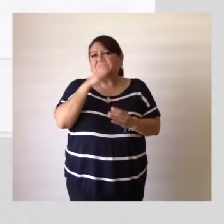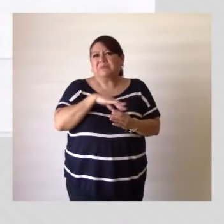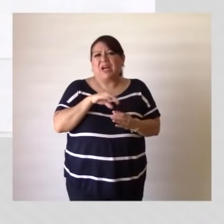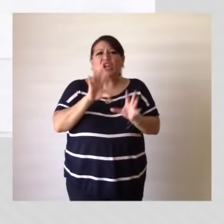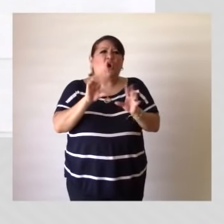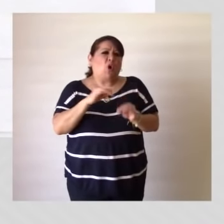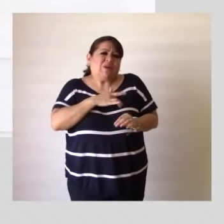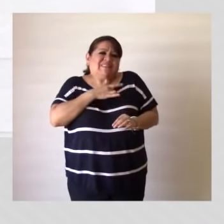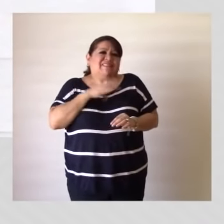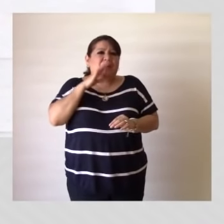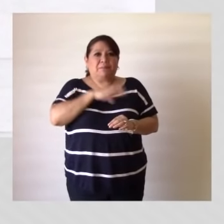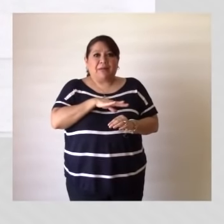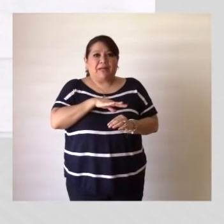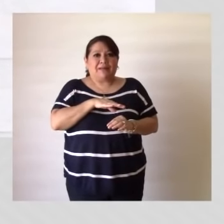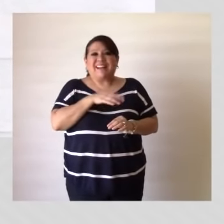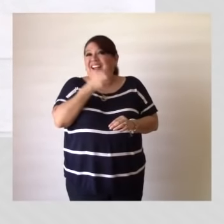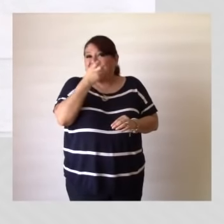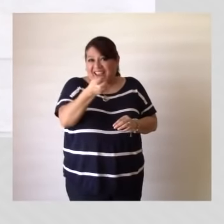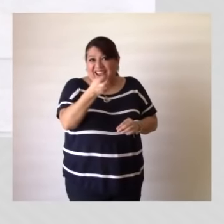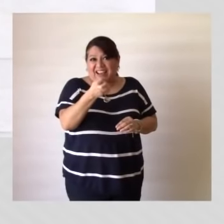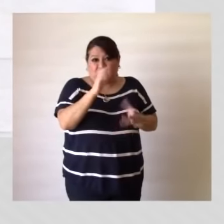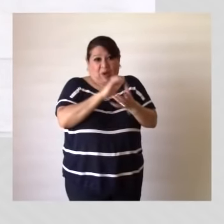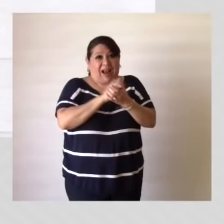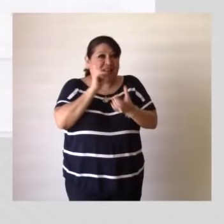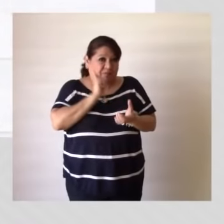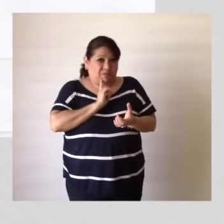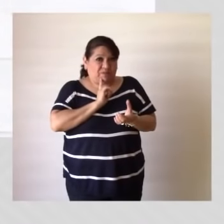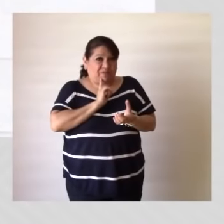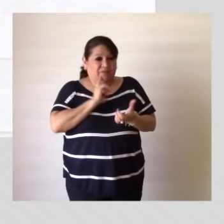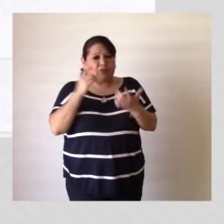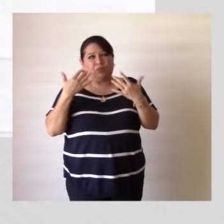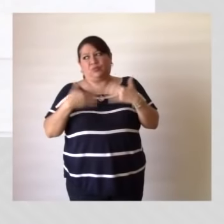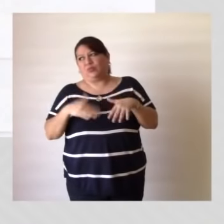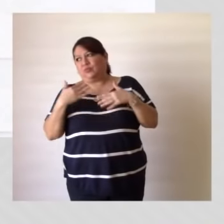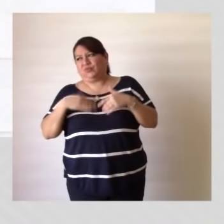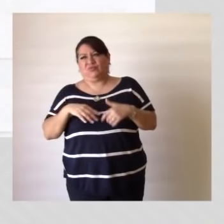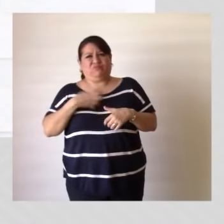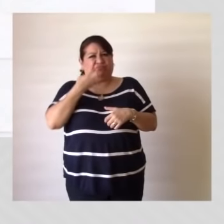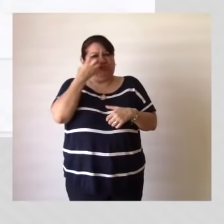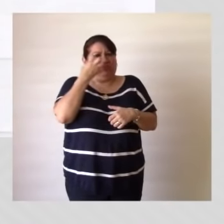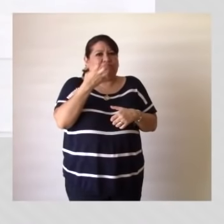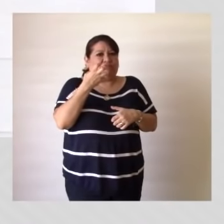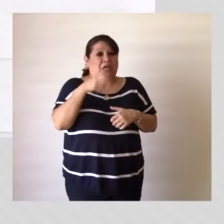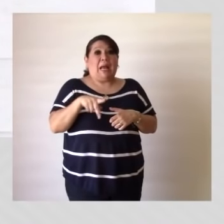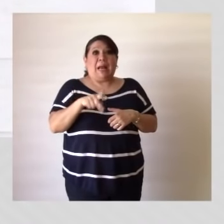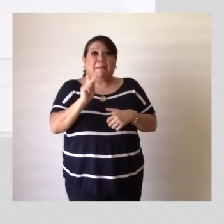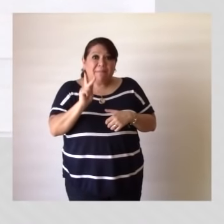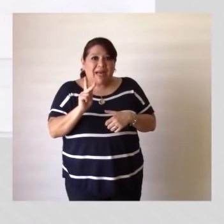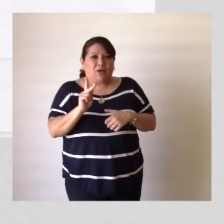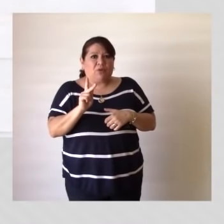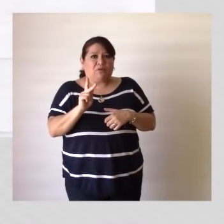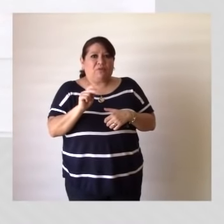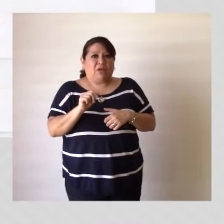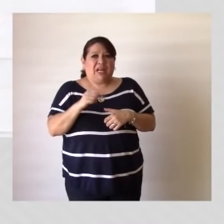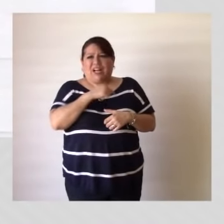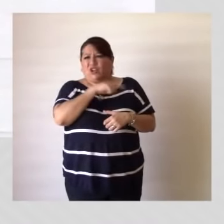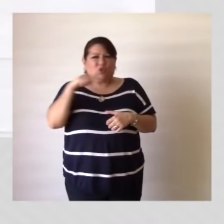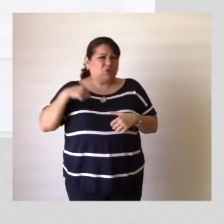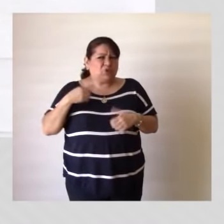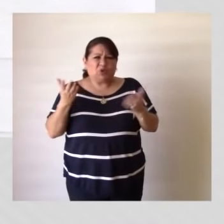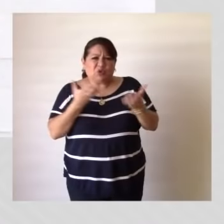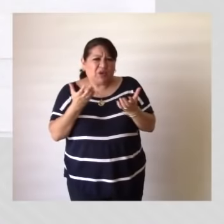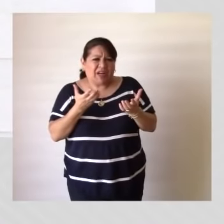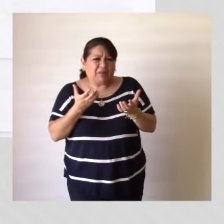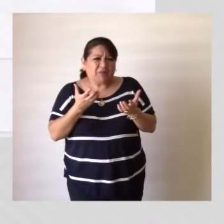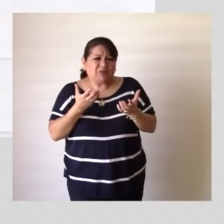a nuestras esposas pero seguramente lo que más le molesta no es que lo hayas hecho sino que no te des cuenta cuando ella te